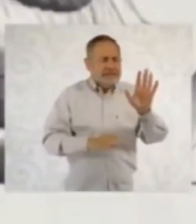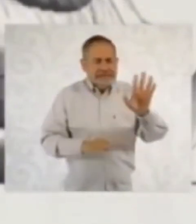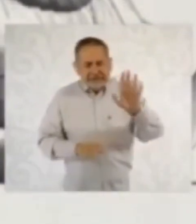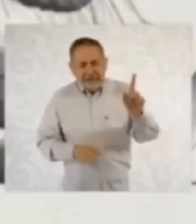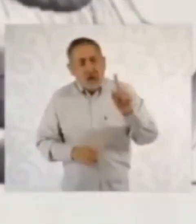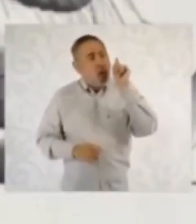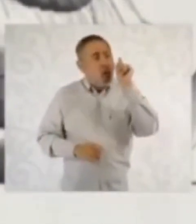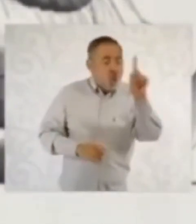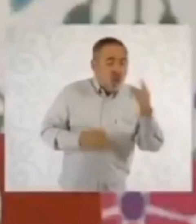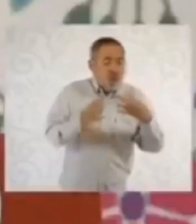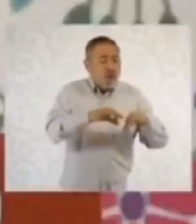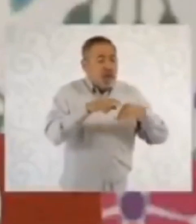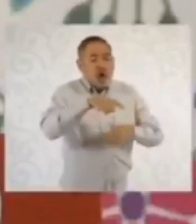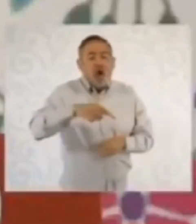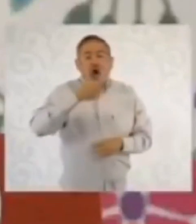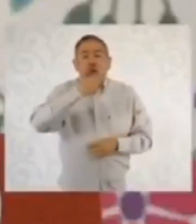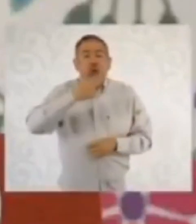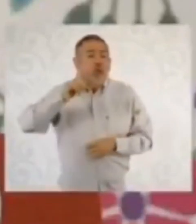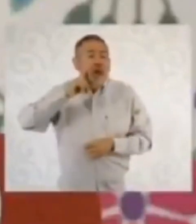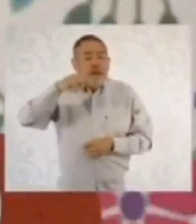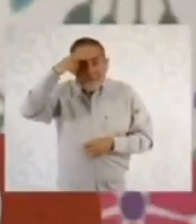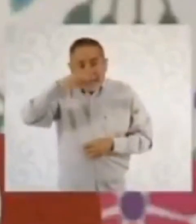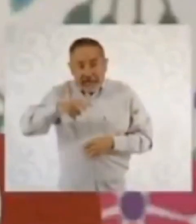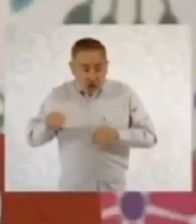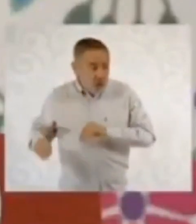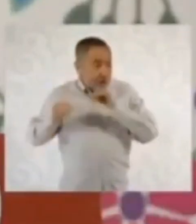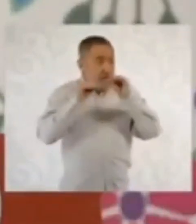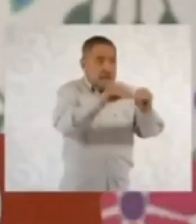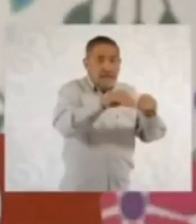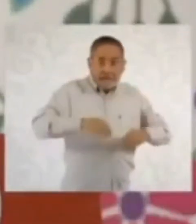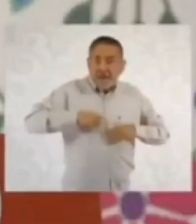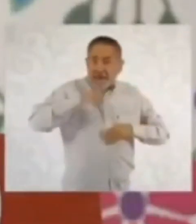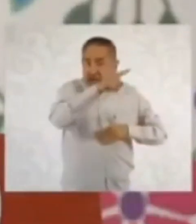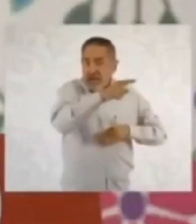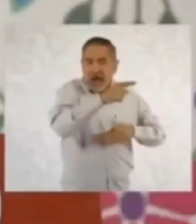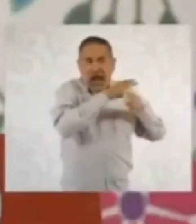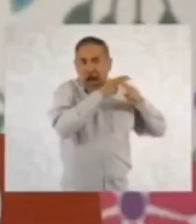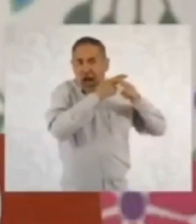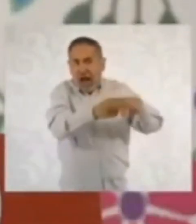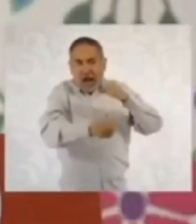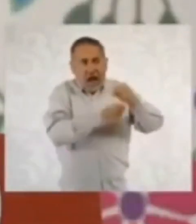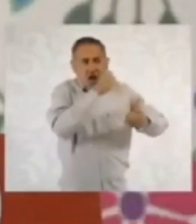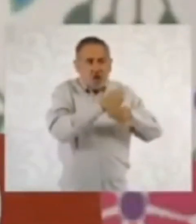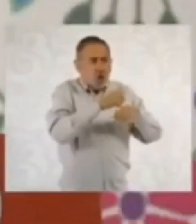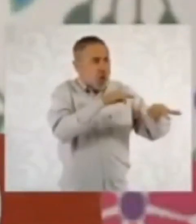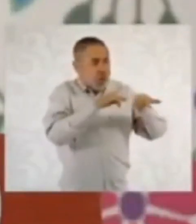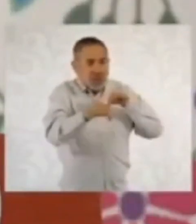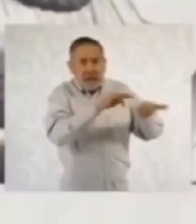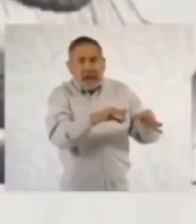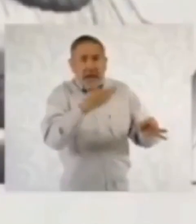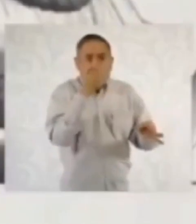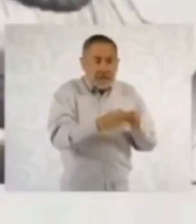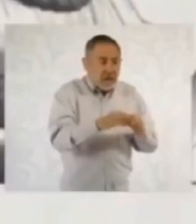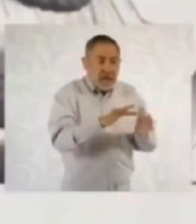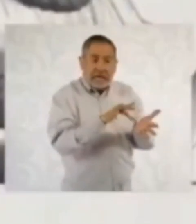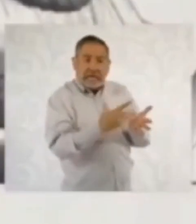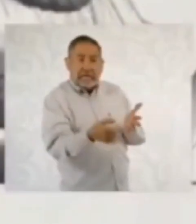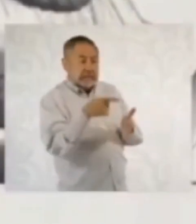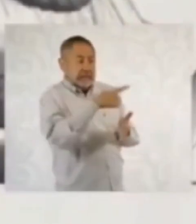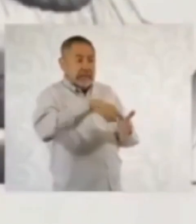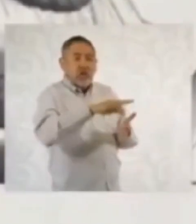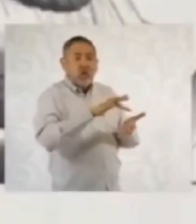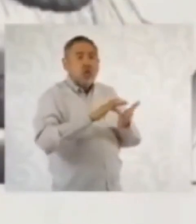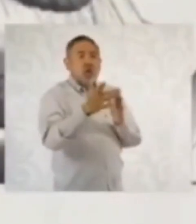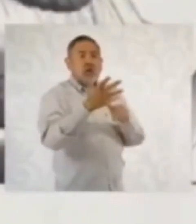papel de mexicanos que viven allá desde hace mucho tiempo y que son necesarios para la economía de los Estados